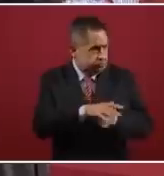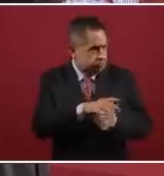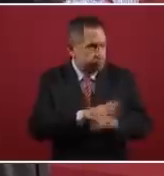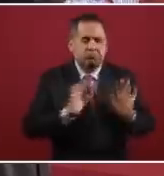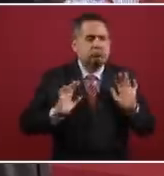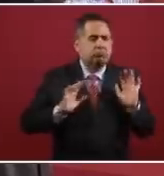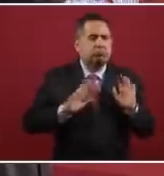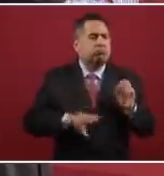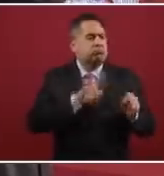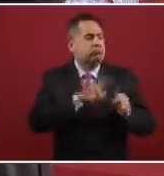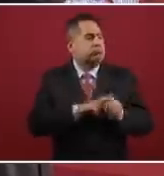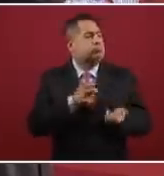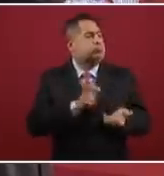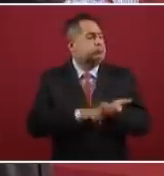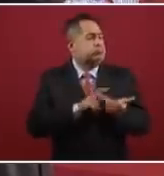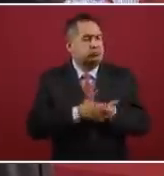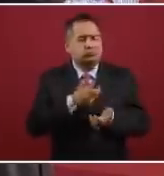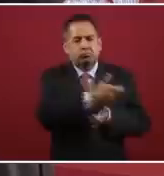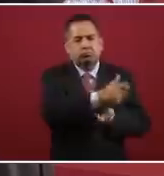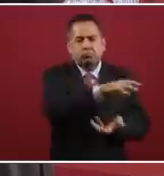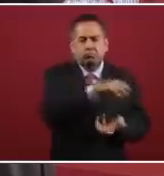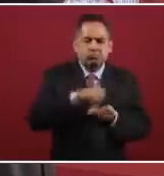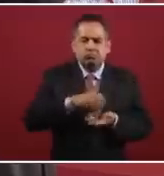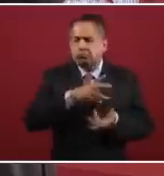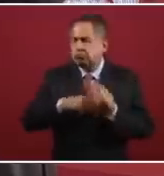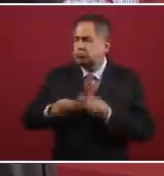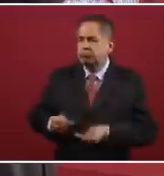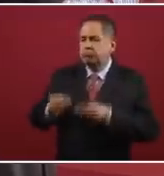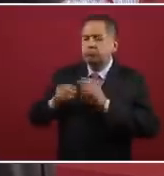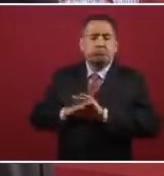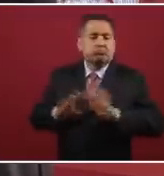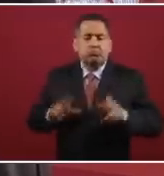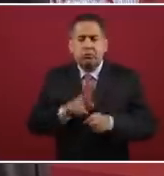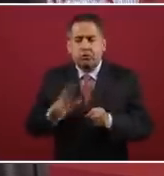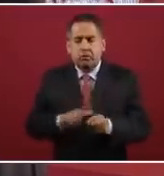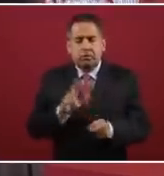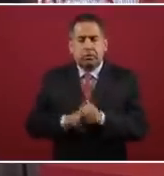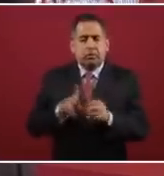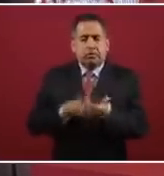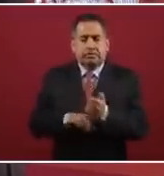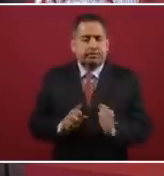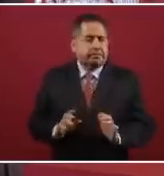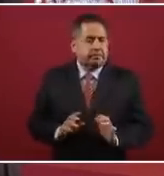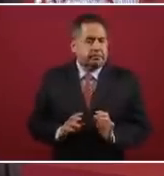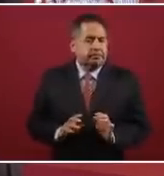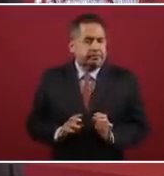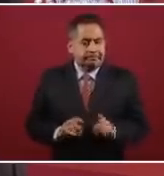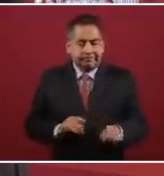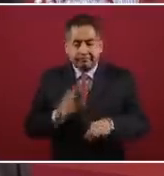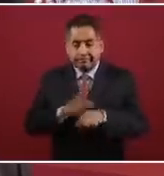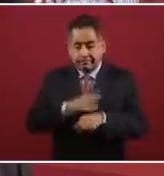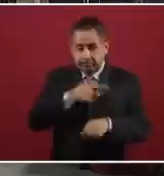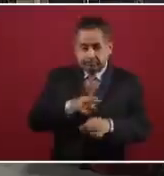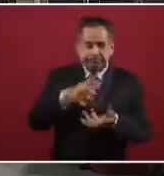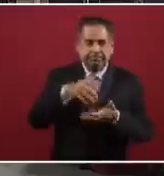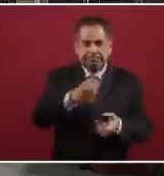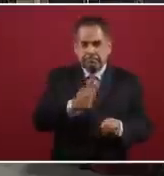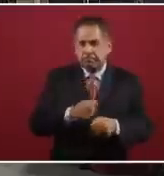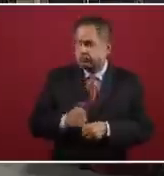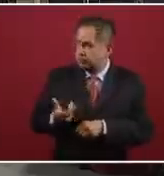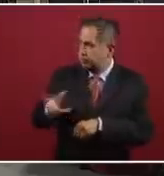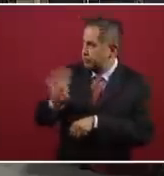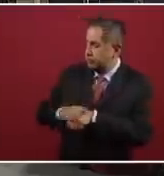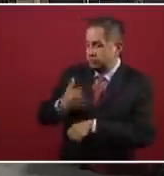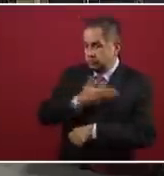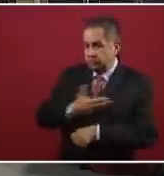a precio de mercado y podemos recuperar el costo de la cosecha. Y si me permite, señor